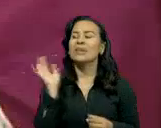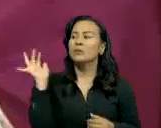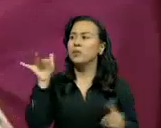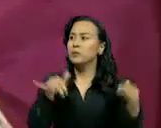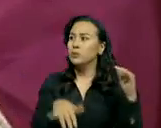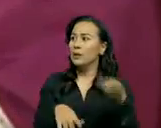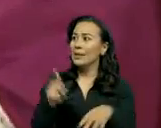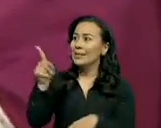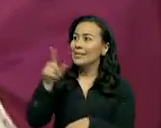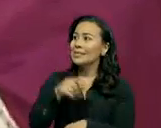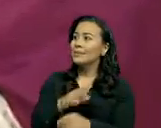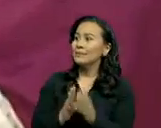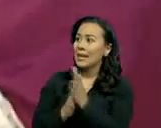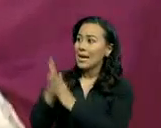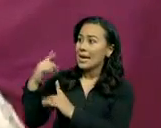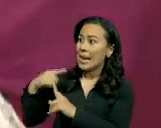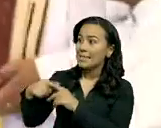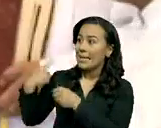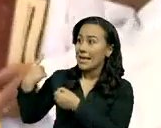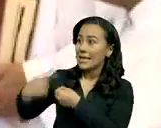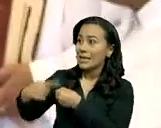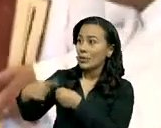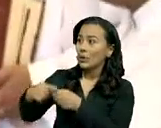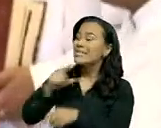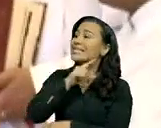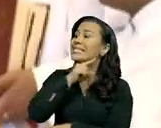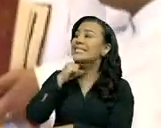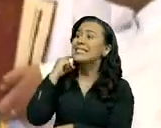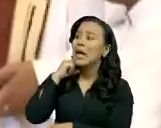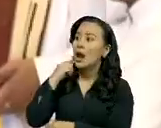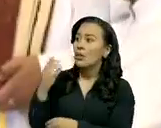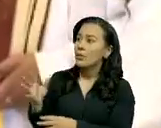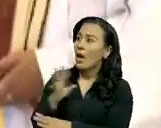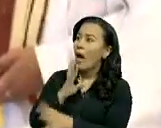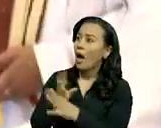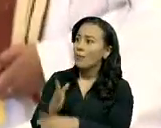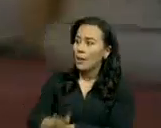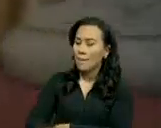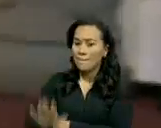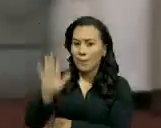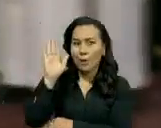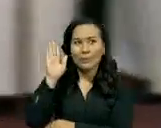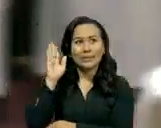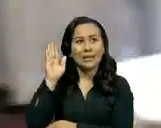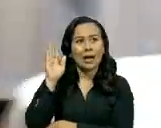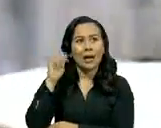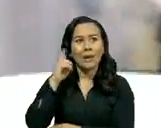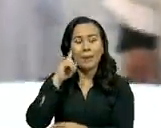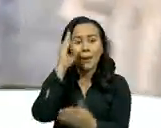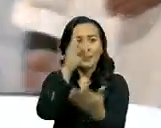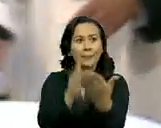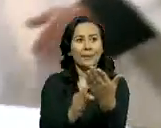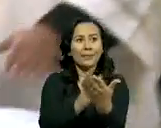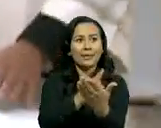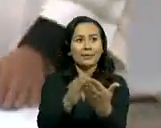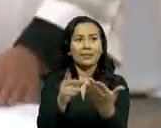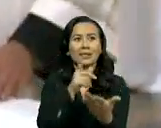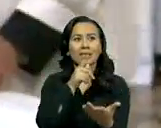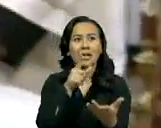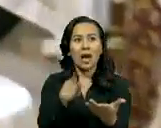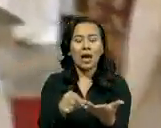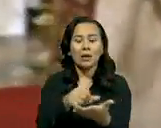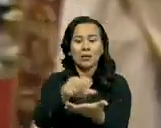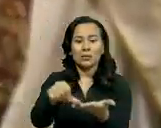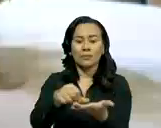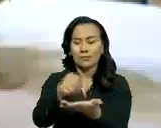del clero de la Arquidiócesis de Quito, quienes renovaron sus promesas sacerdotales. Además, se bendijo los óleos que serán utilizados